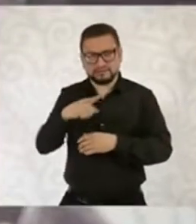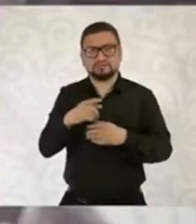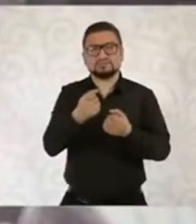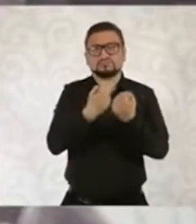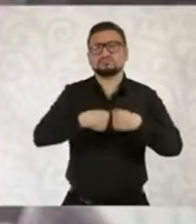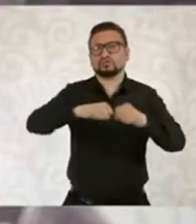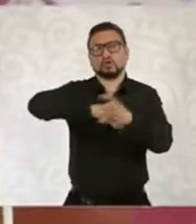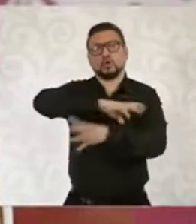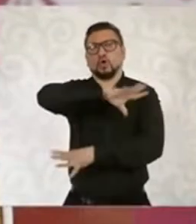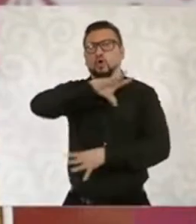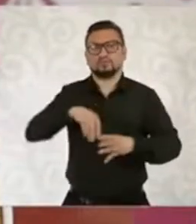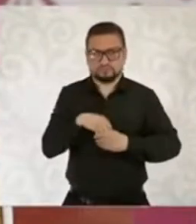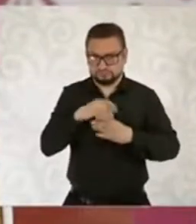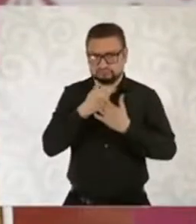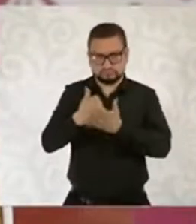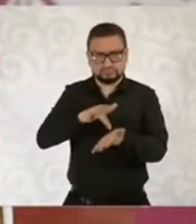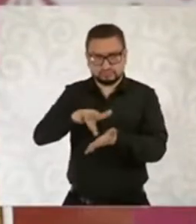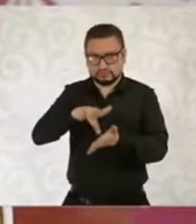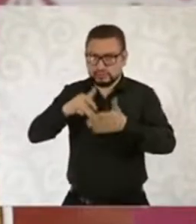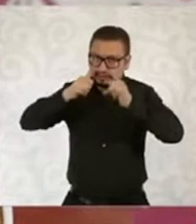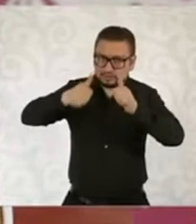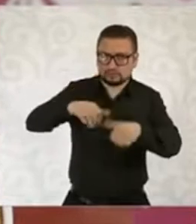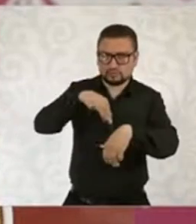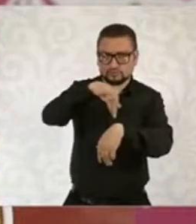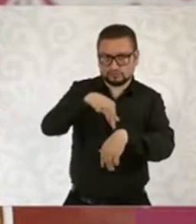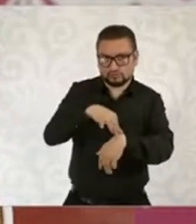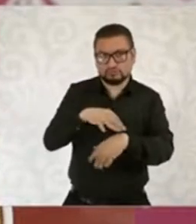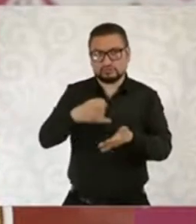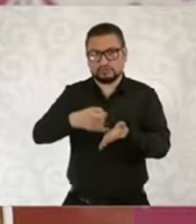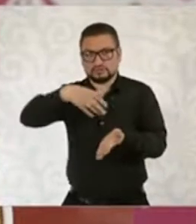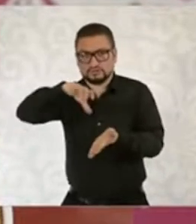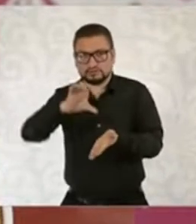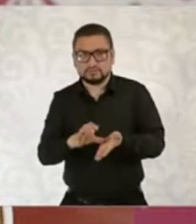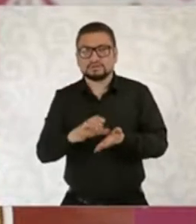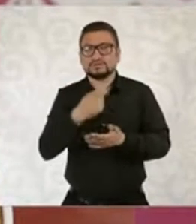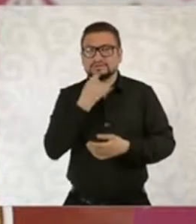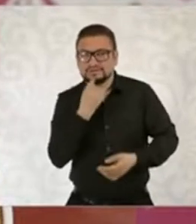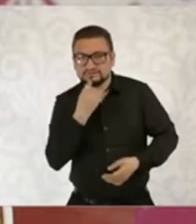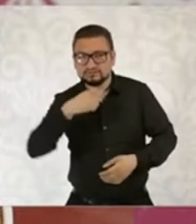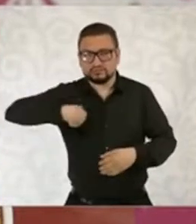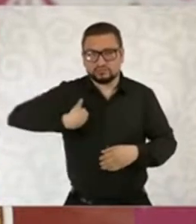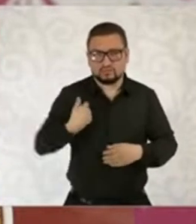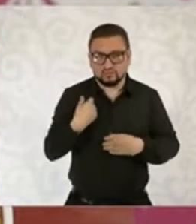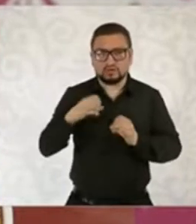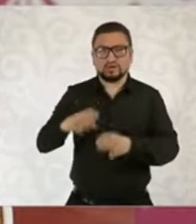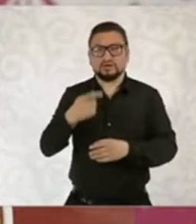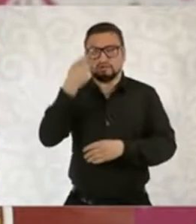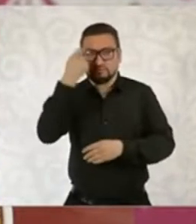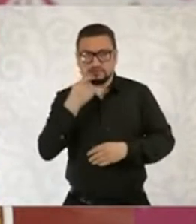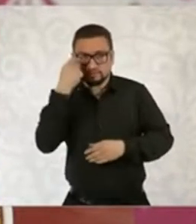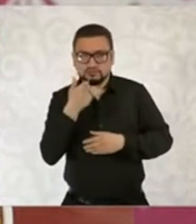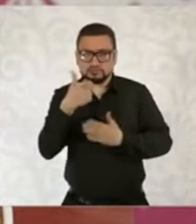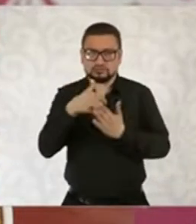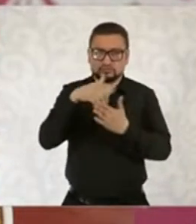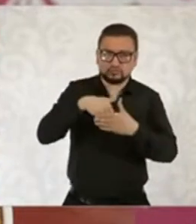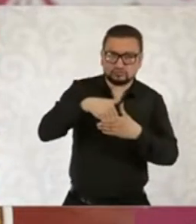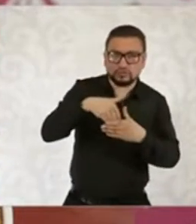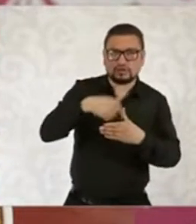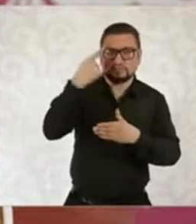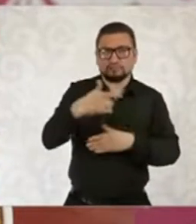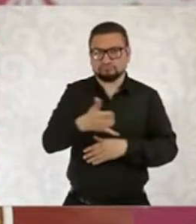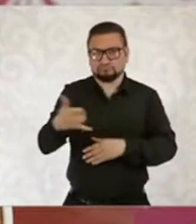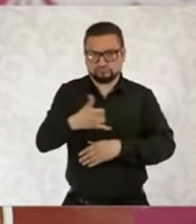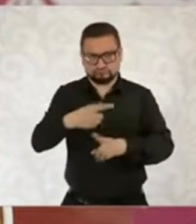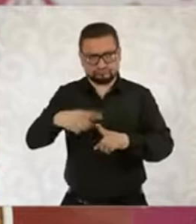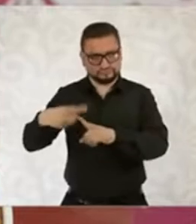a la seguridad social, atención médica, incapacidades, guardería, pensión, ahorro y ahorro para vivienda con el